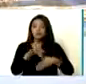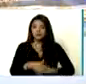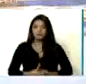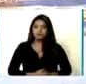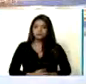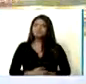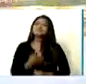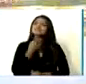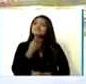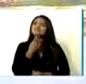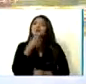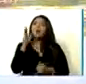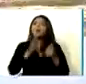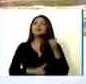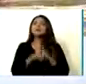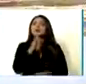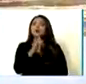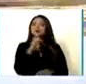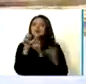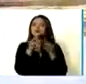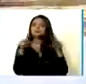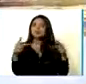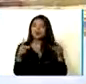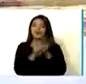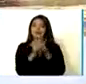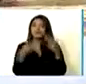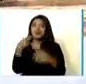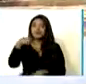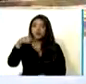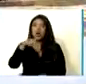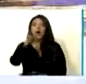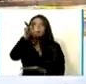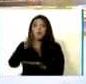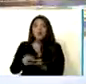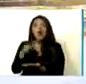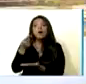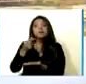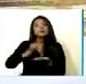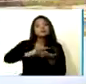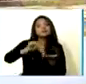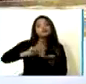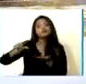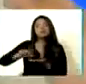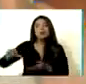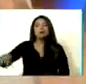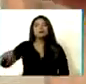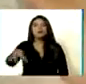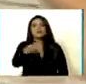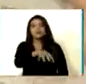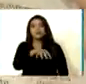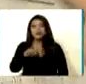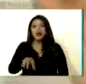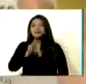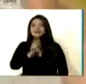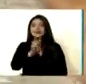dice Últimas Noticias del día de hoy, 16 de noviembre? Aprobaron un billete para las regiones, más de